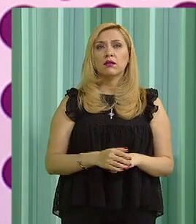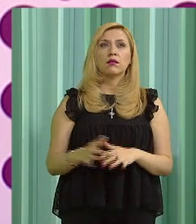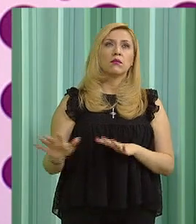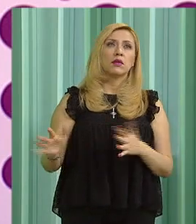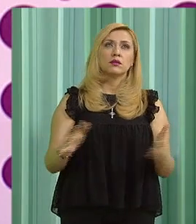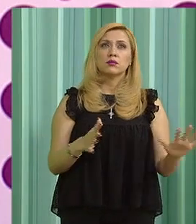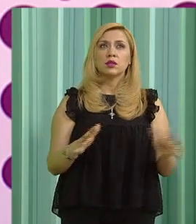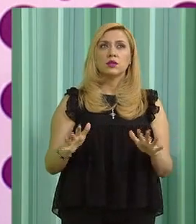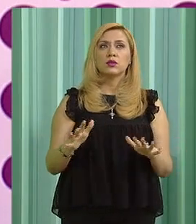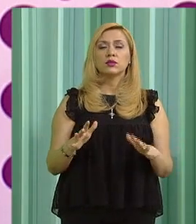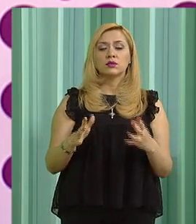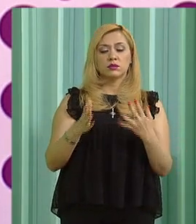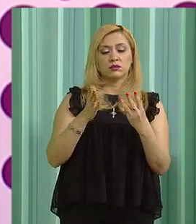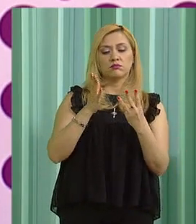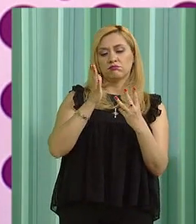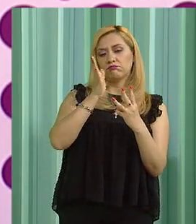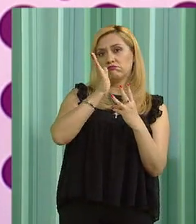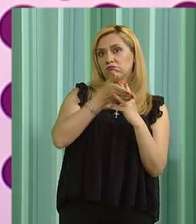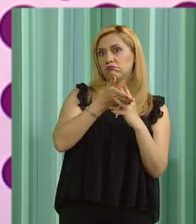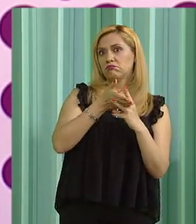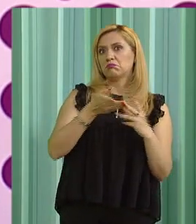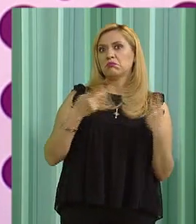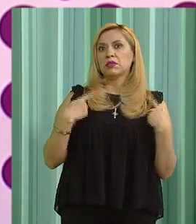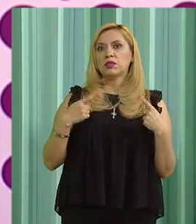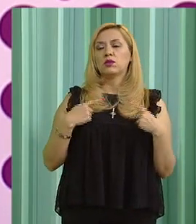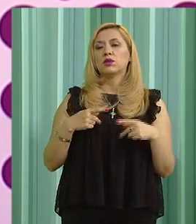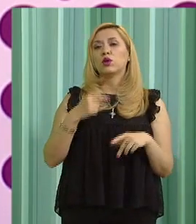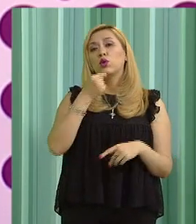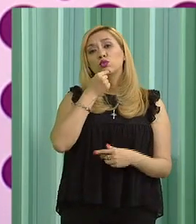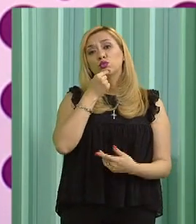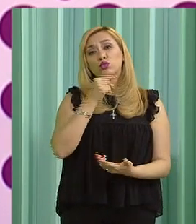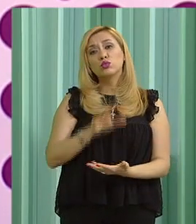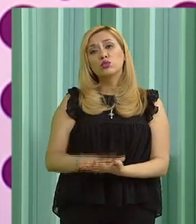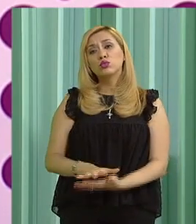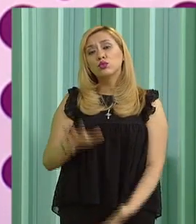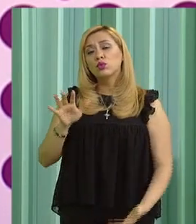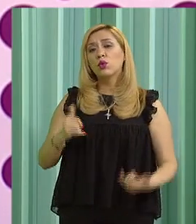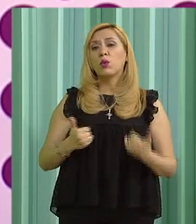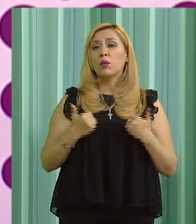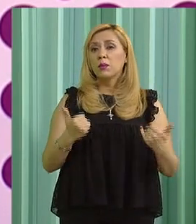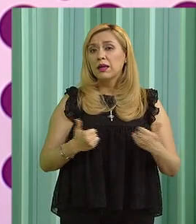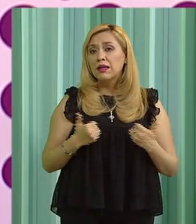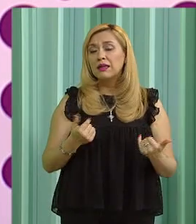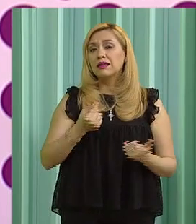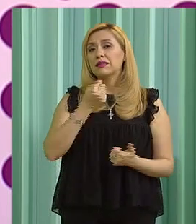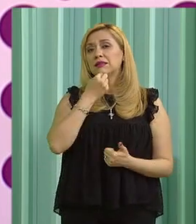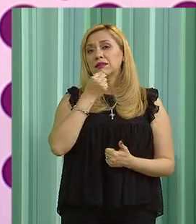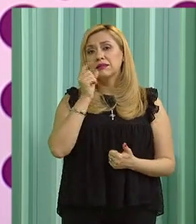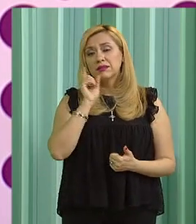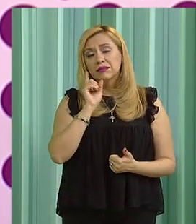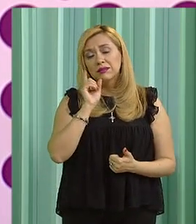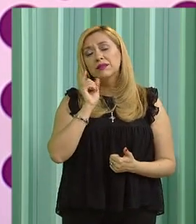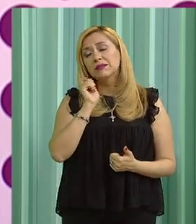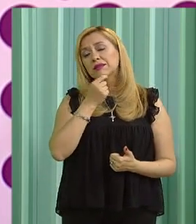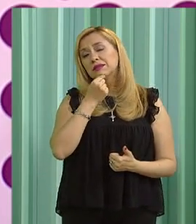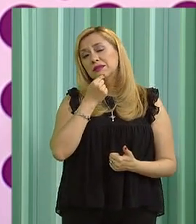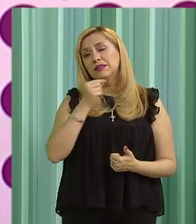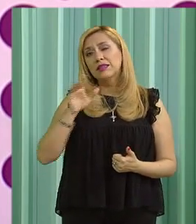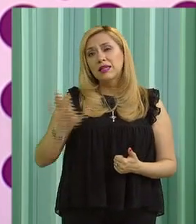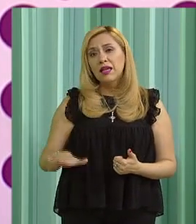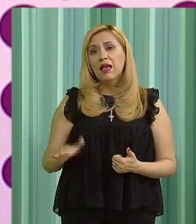Alrededor de una tercera parte de esa población son niños, niñas y adolescentes. Entonces estamos hablando